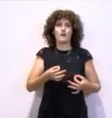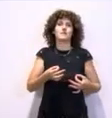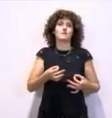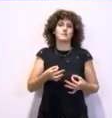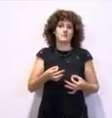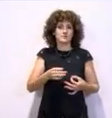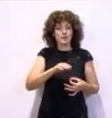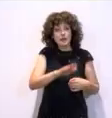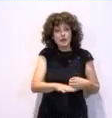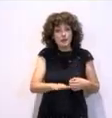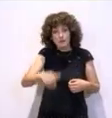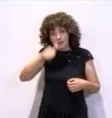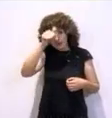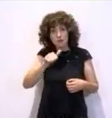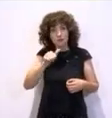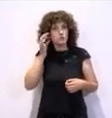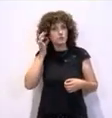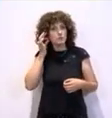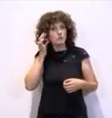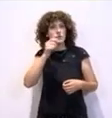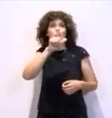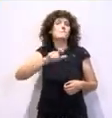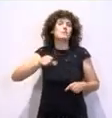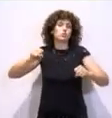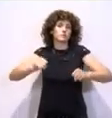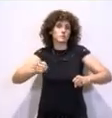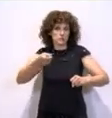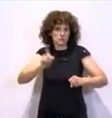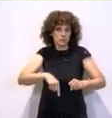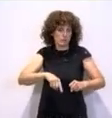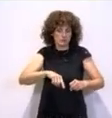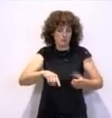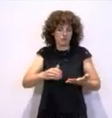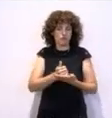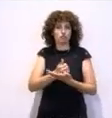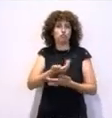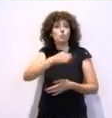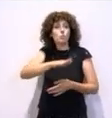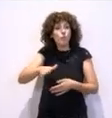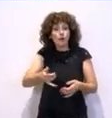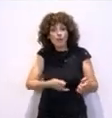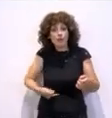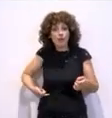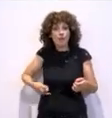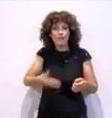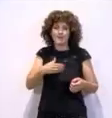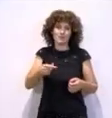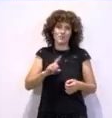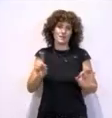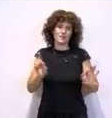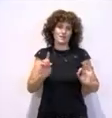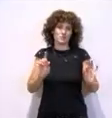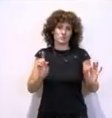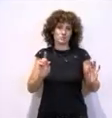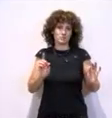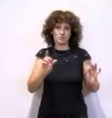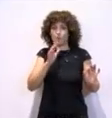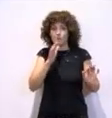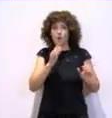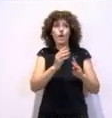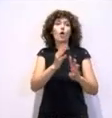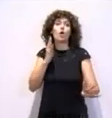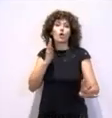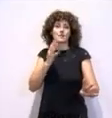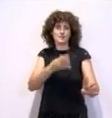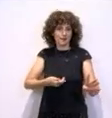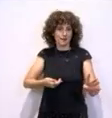los niños y niñas o adultos o personas mayores en Gaza mueran de hambre. No queremos que los bombardeen en las colas del hambre.